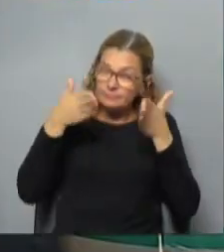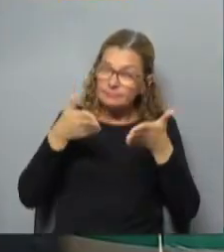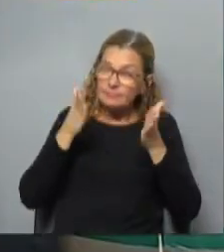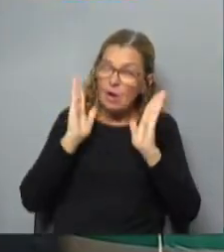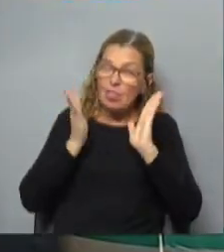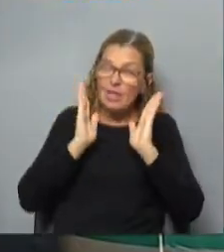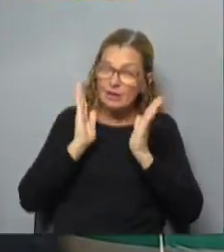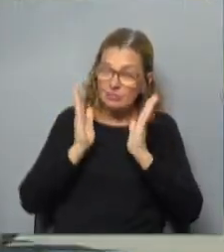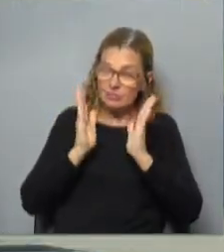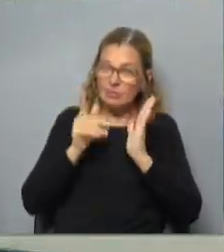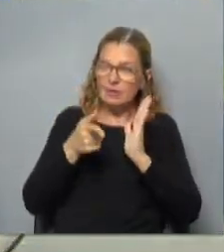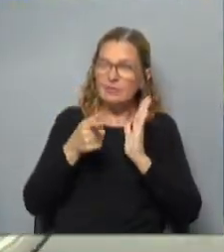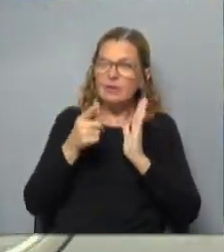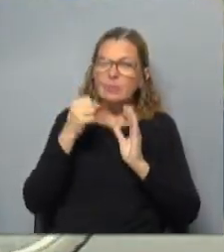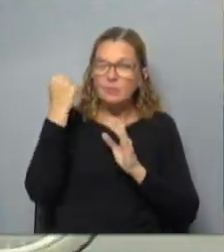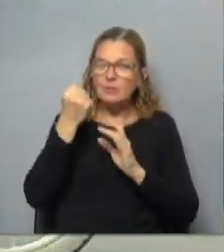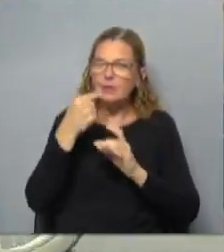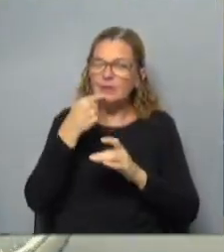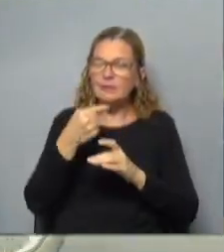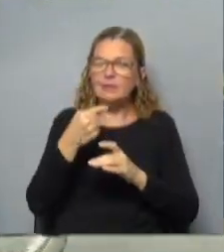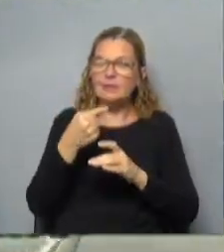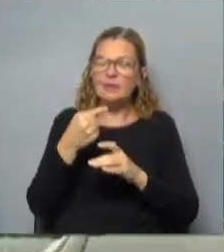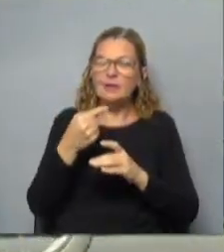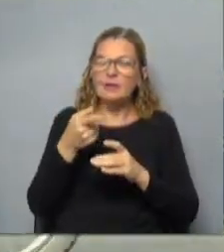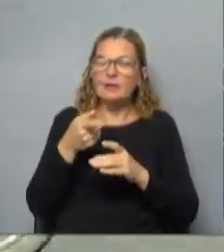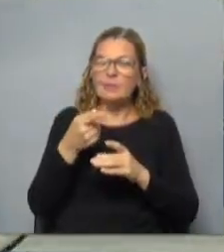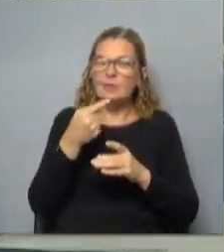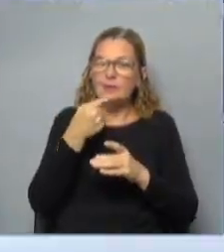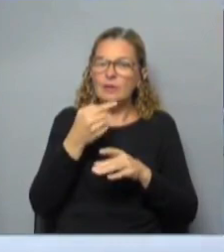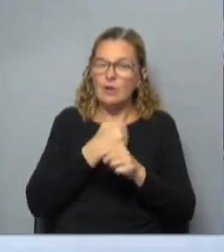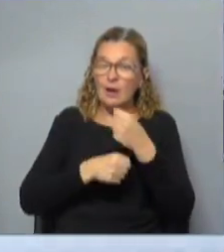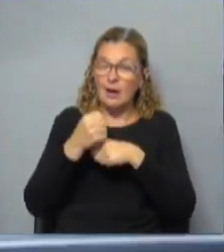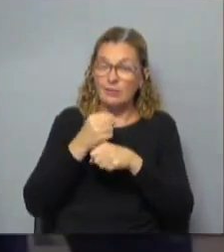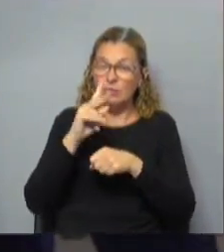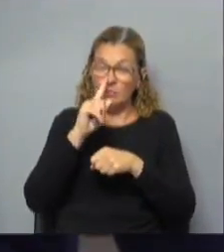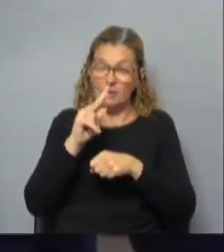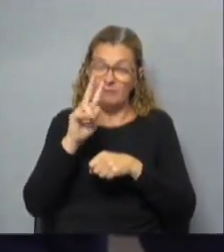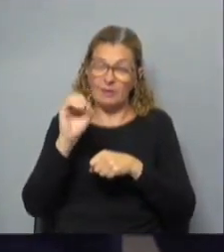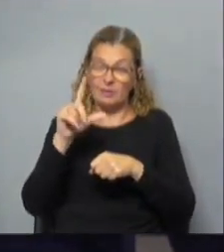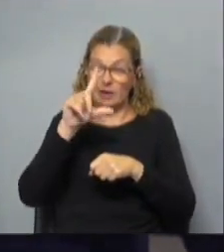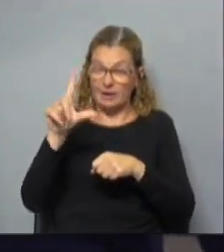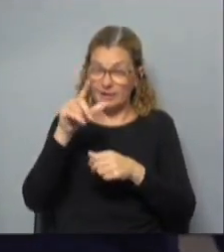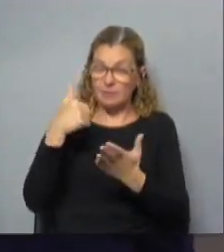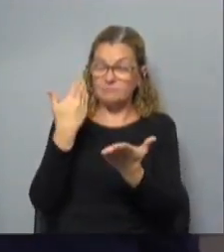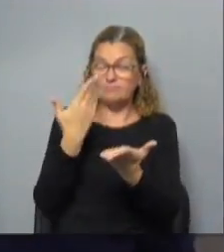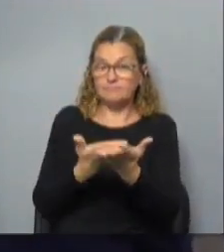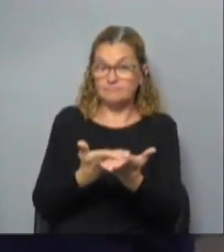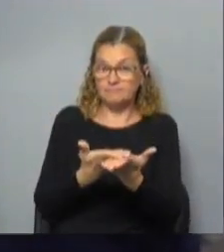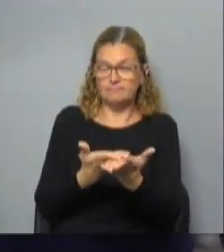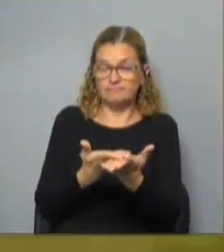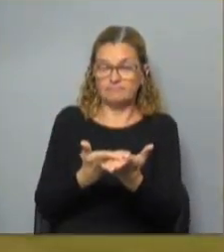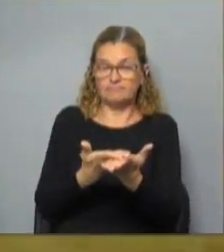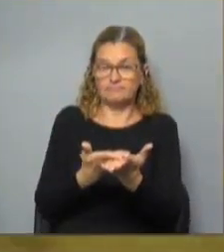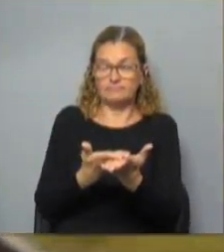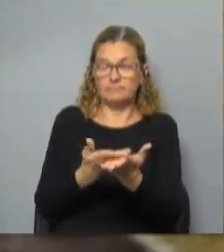penal es importante destacar y llegarle toma cosas que se dijeron en 2020 cuando la bañera por el tema sobre la mesa